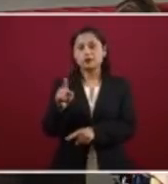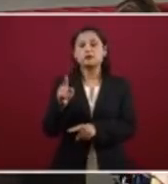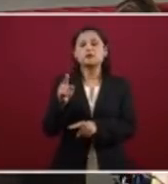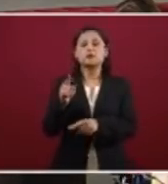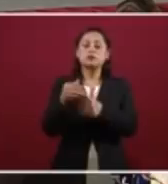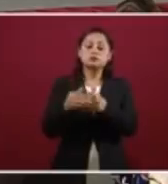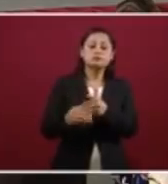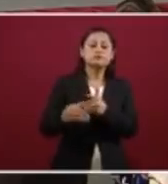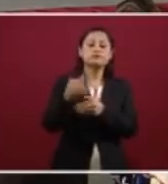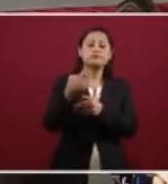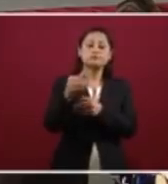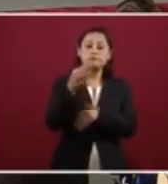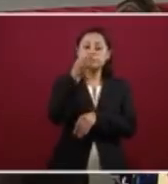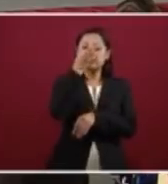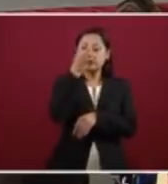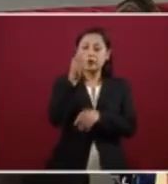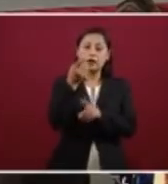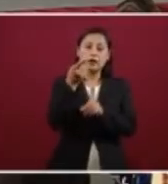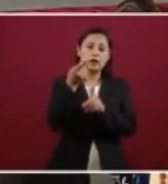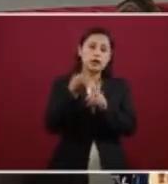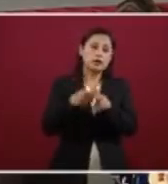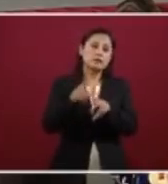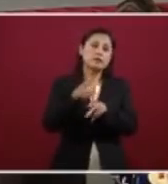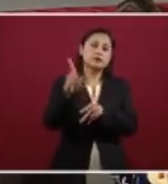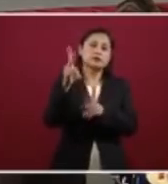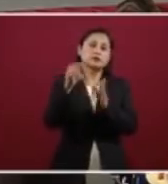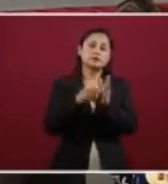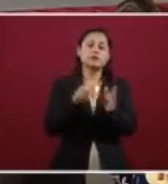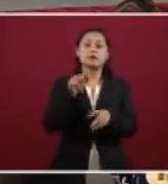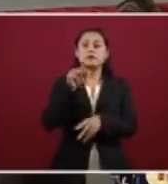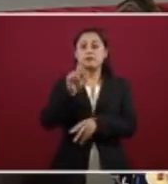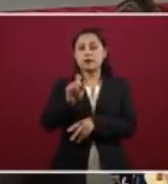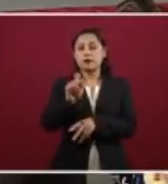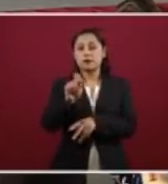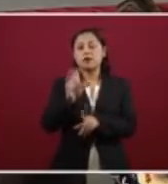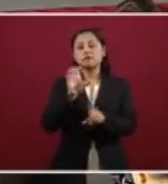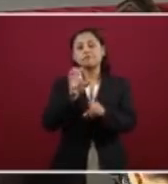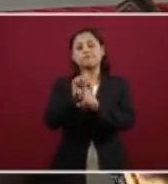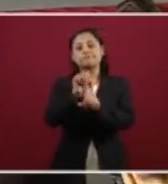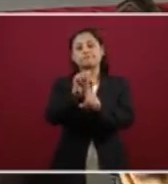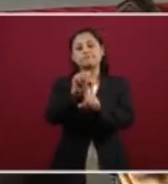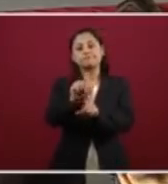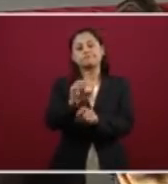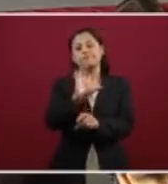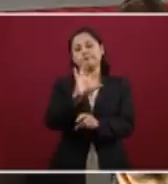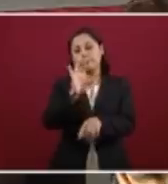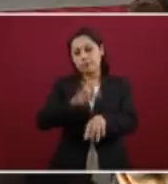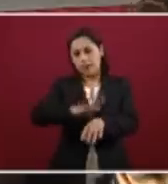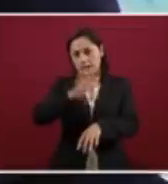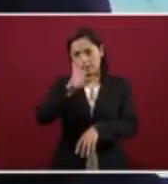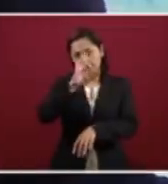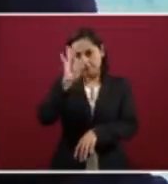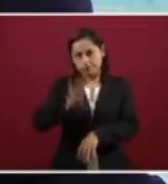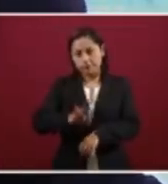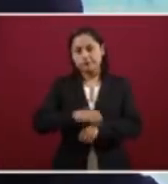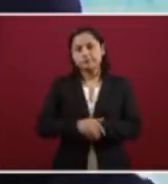concluirán las otras 32 mil acciones que están en proceso. Y pues es importante que la gente